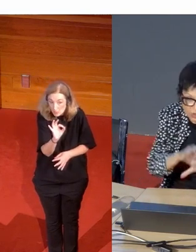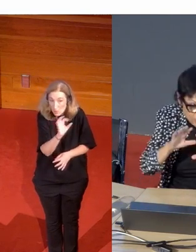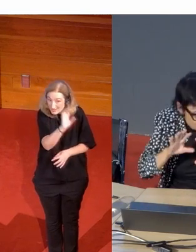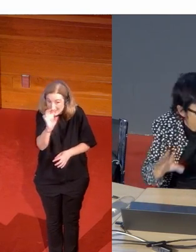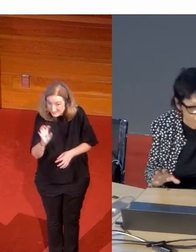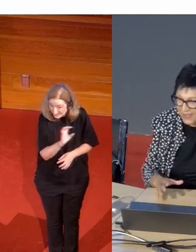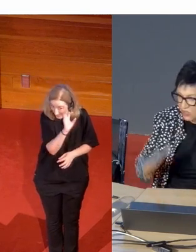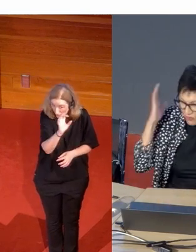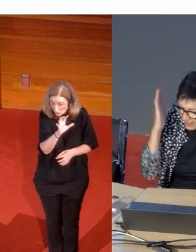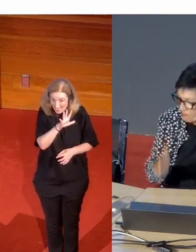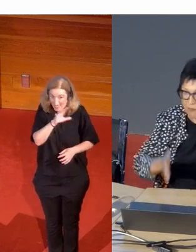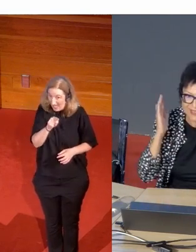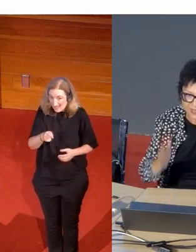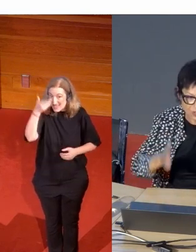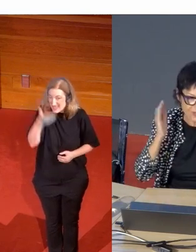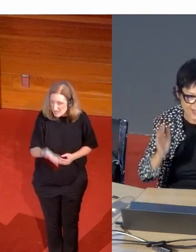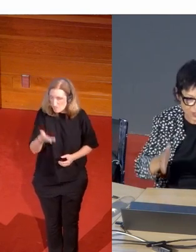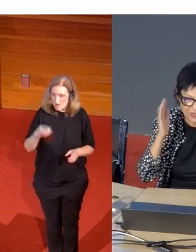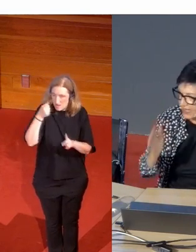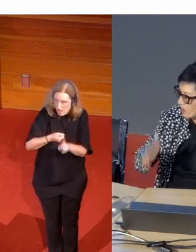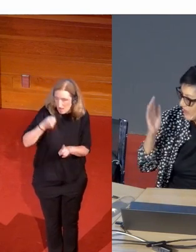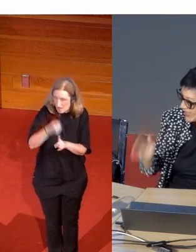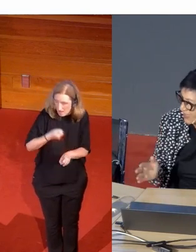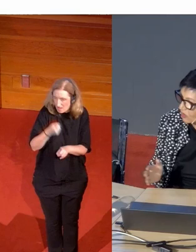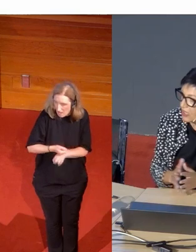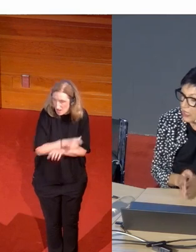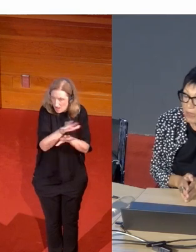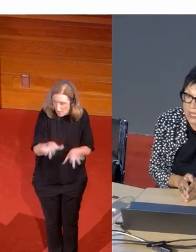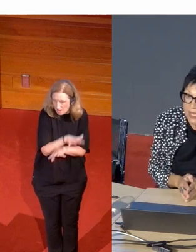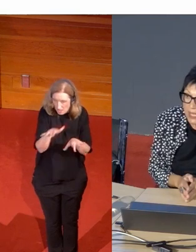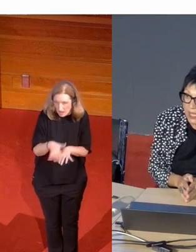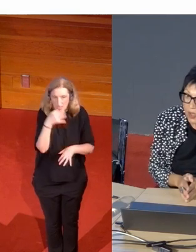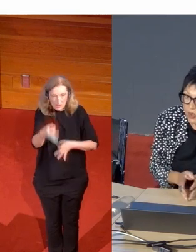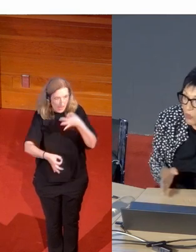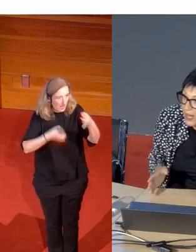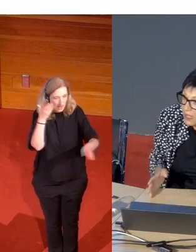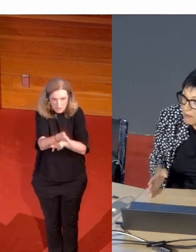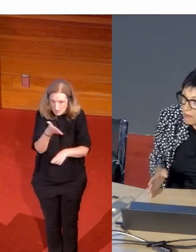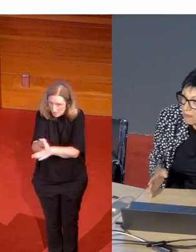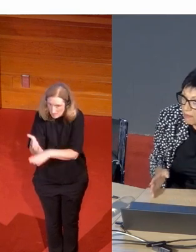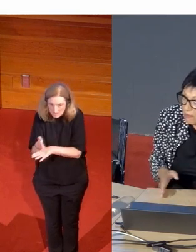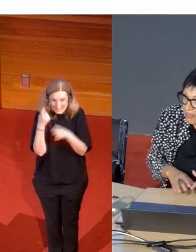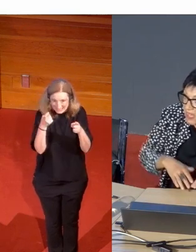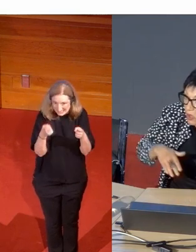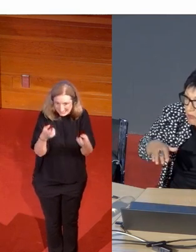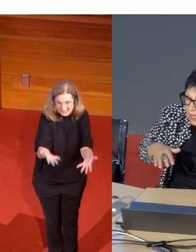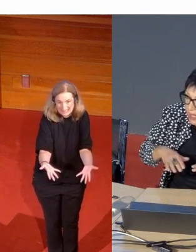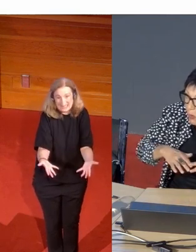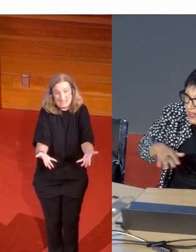docena de Estados de los 50 es donde machacando machacando machacando machacando con lo cual